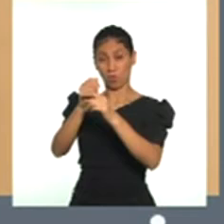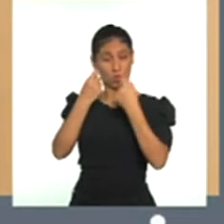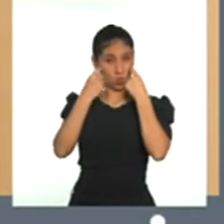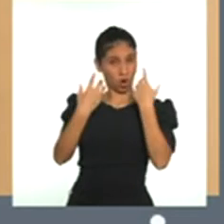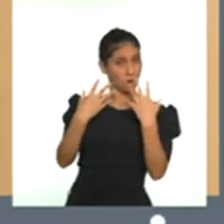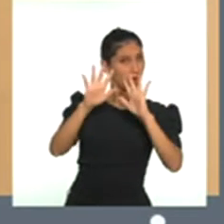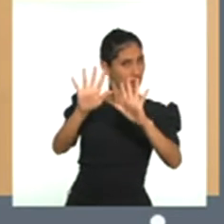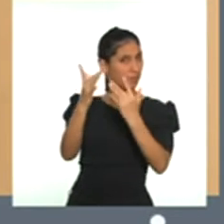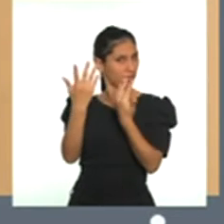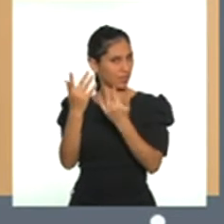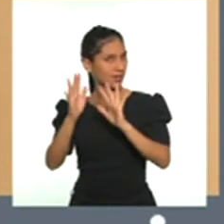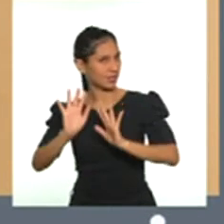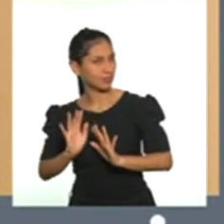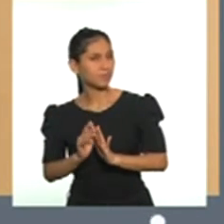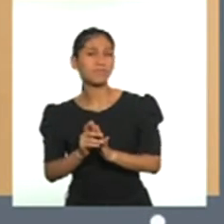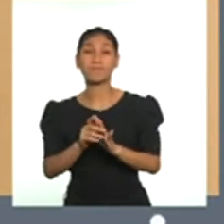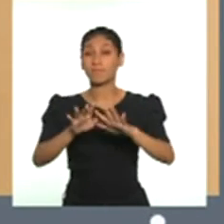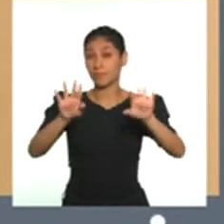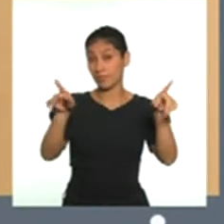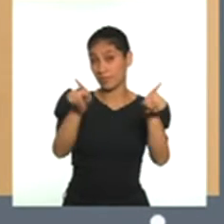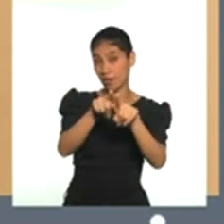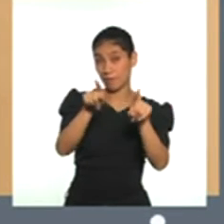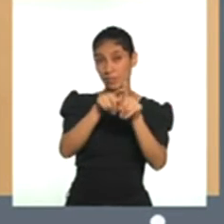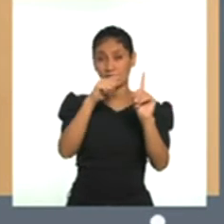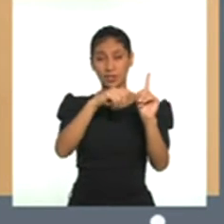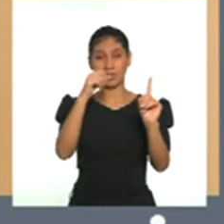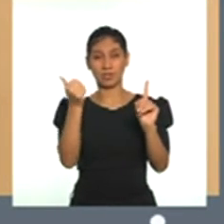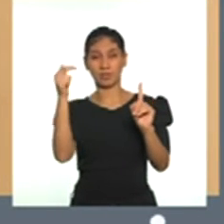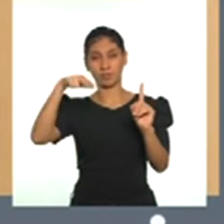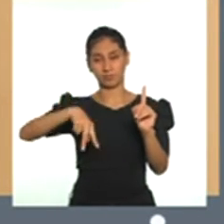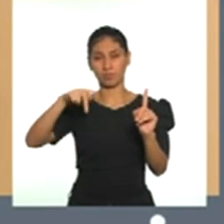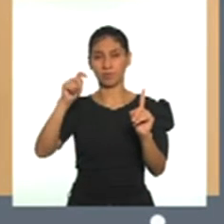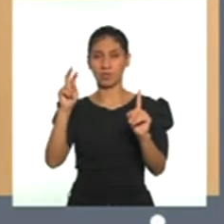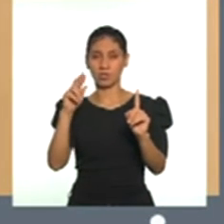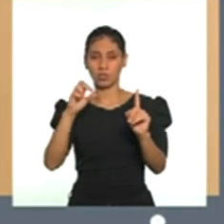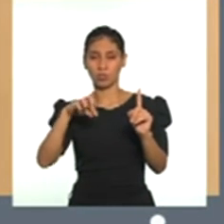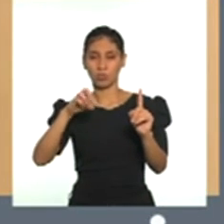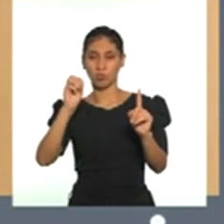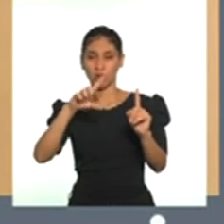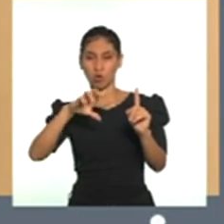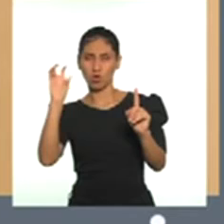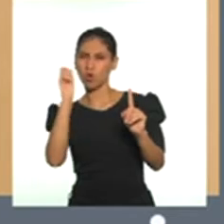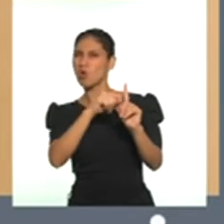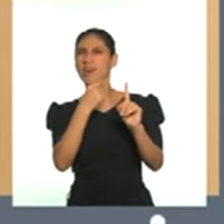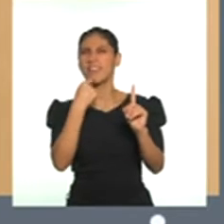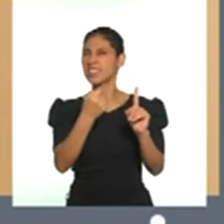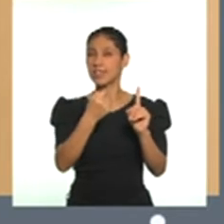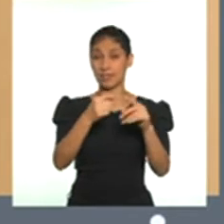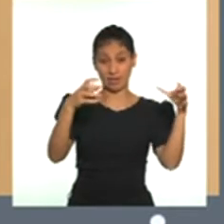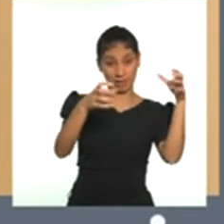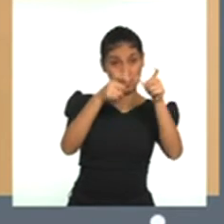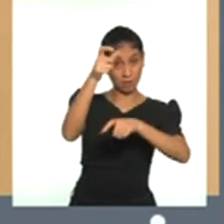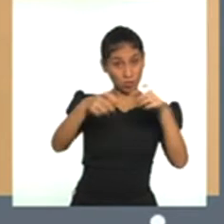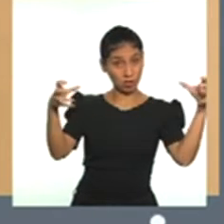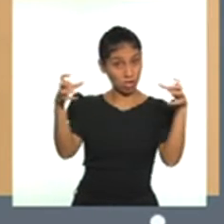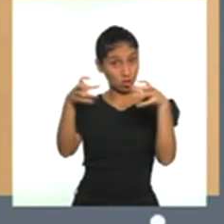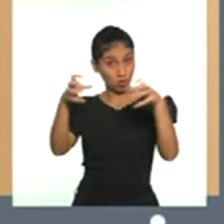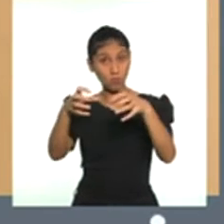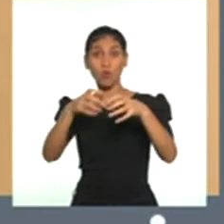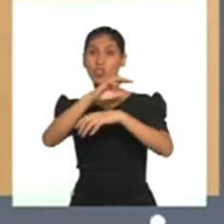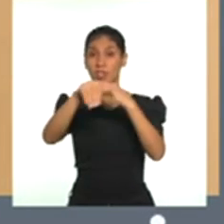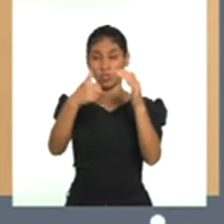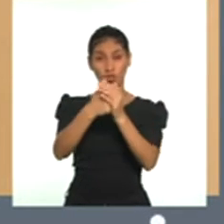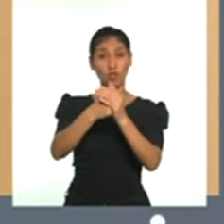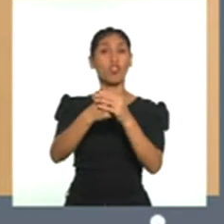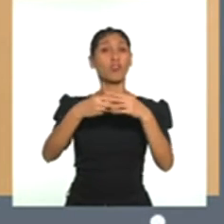Espera, eso no es nada. Según el antropólogo Luperio Onofre, en la concepción aymara, muchas de las enfermedades